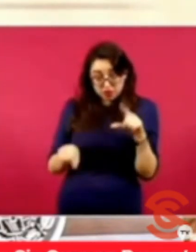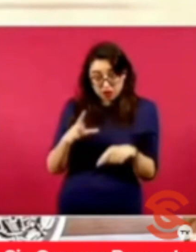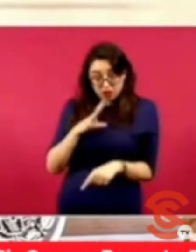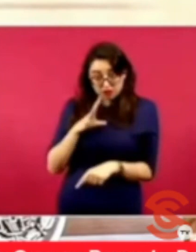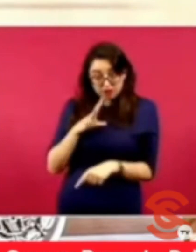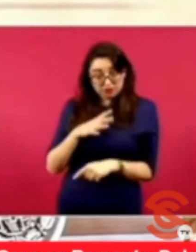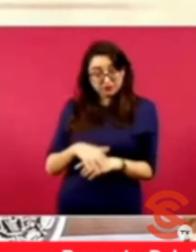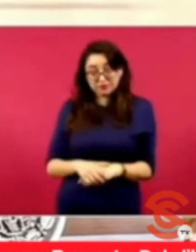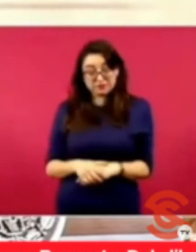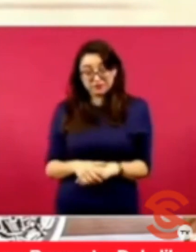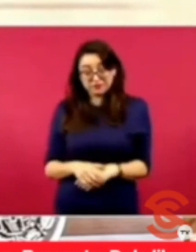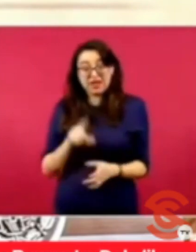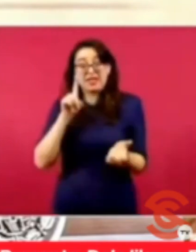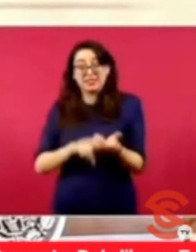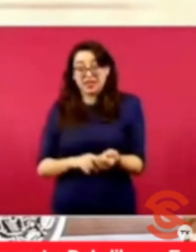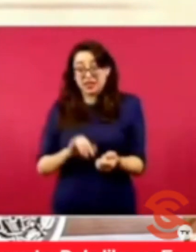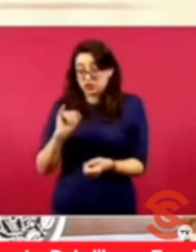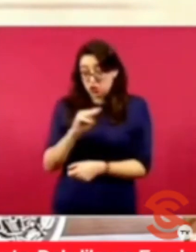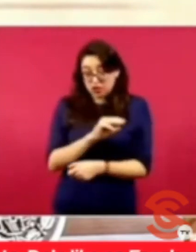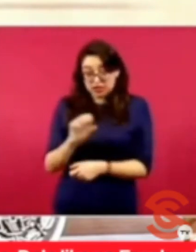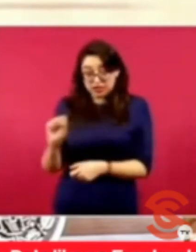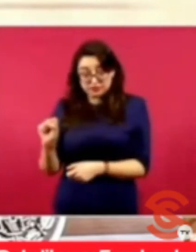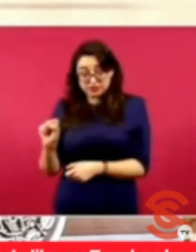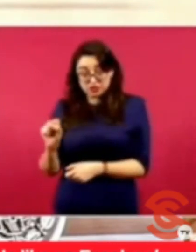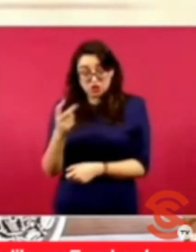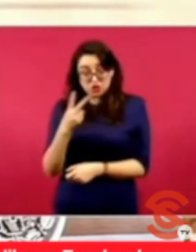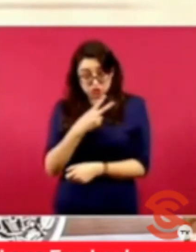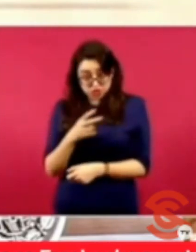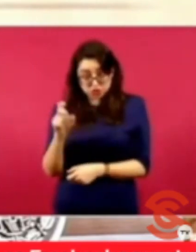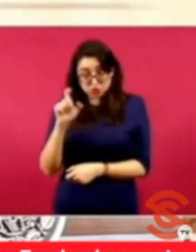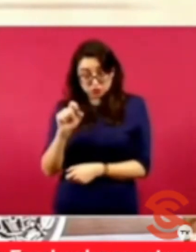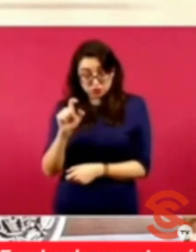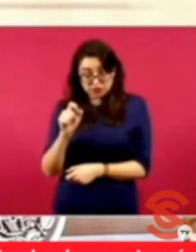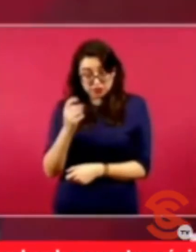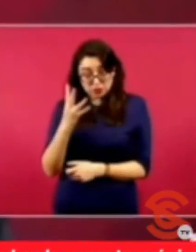Social. Y es más, de los derechohabientes del IMSS, no todos